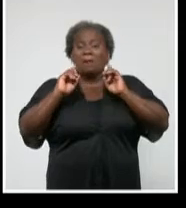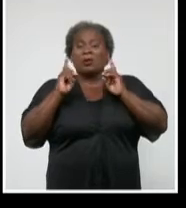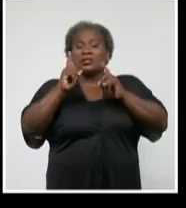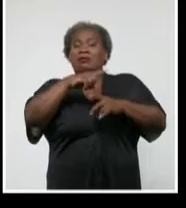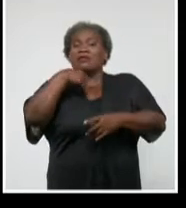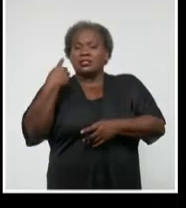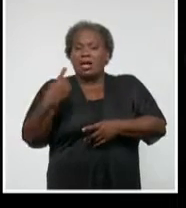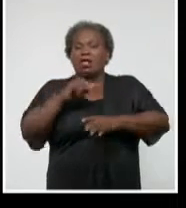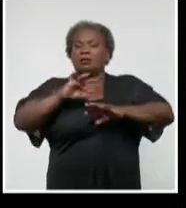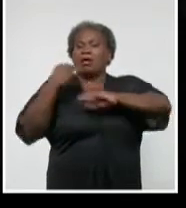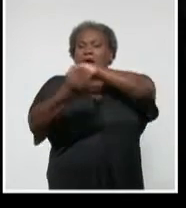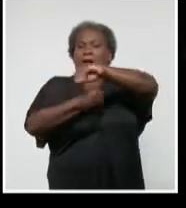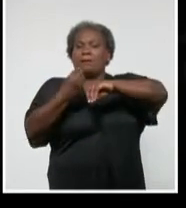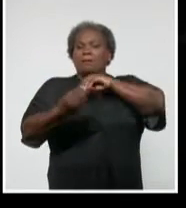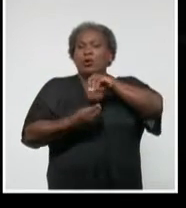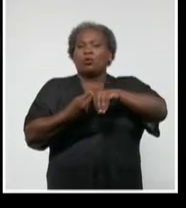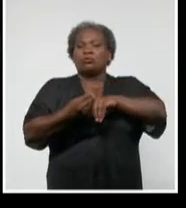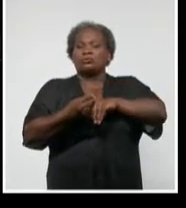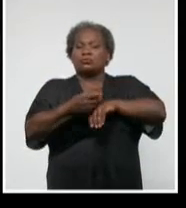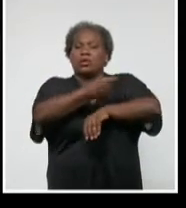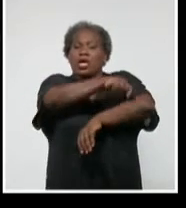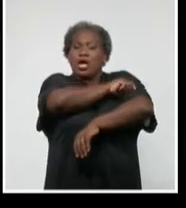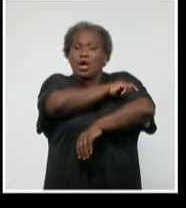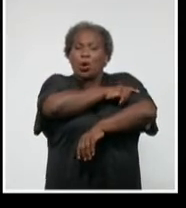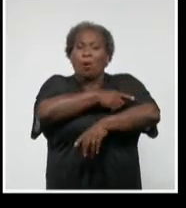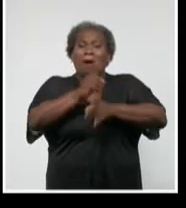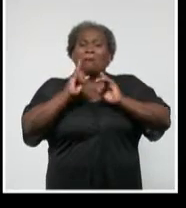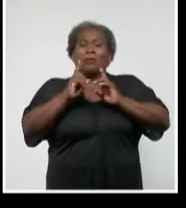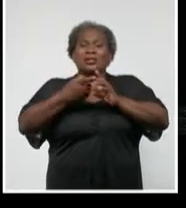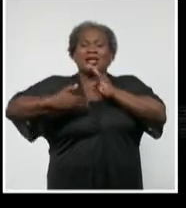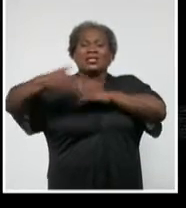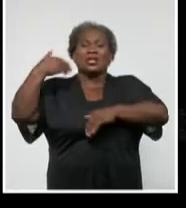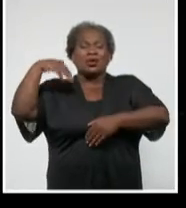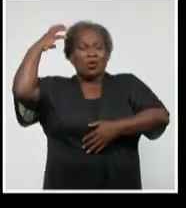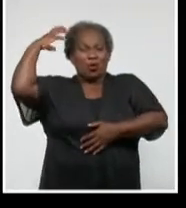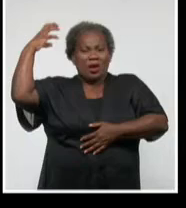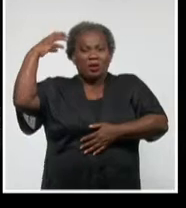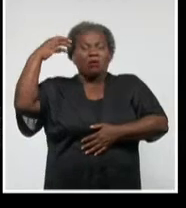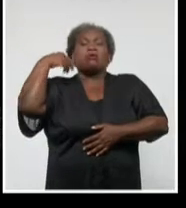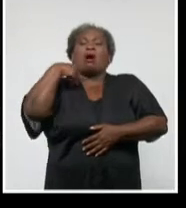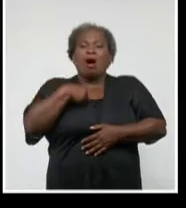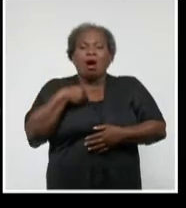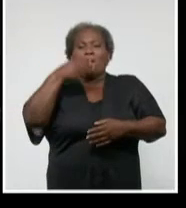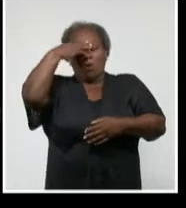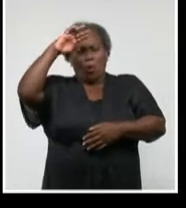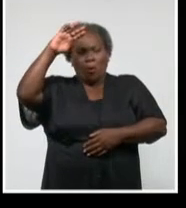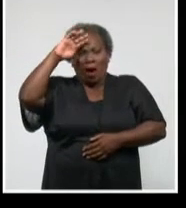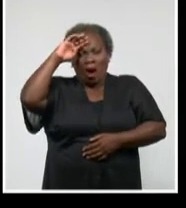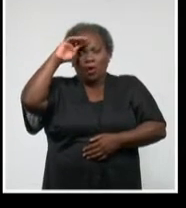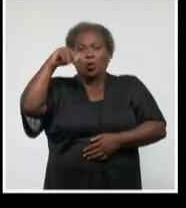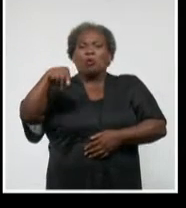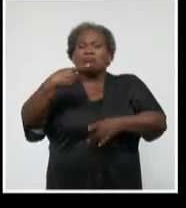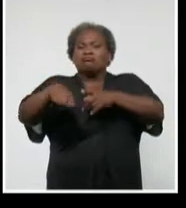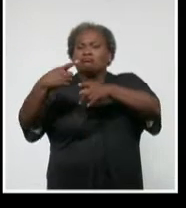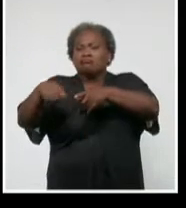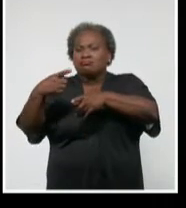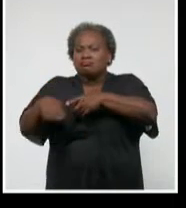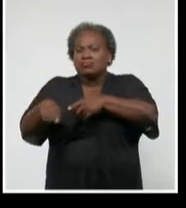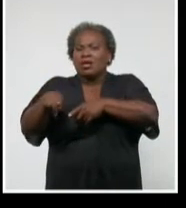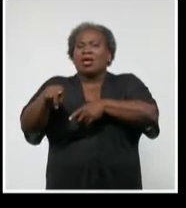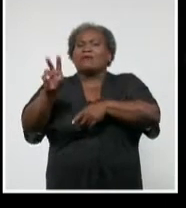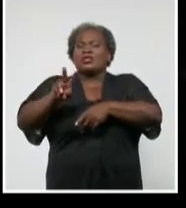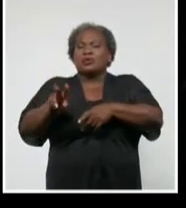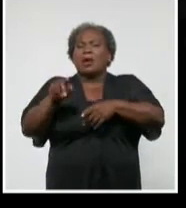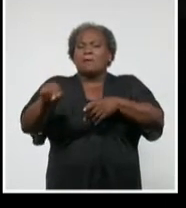anterior en Cuba. Respaldamos las esperanzas de cubanos, nicaragüenses y venezolanos para restablecer